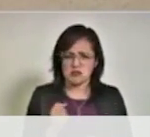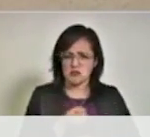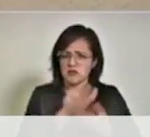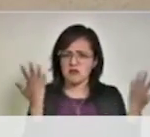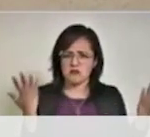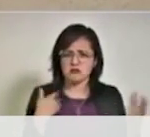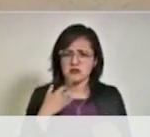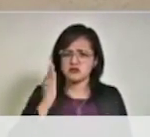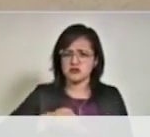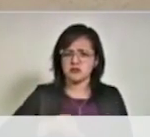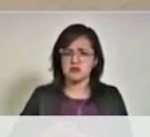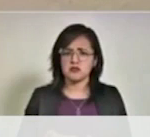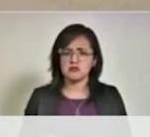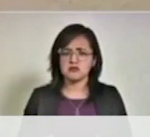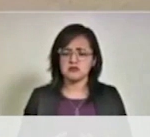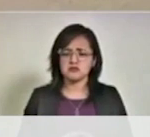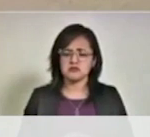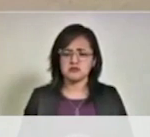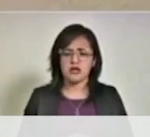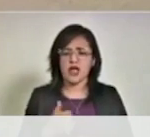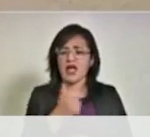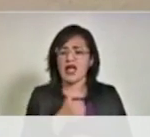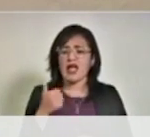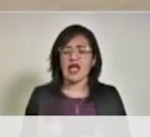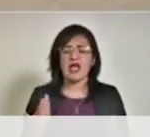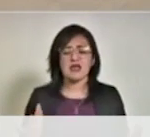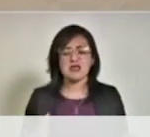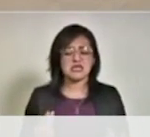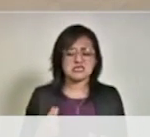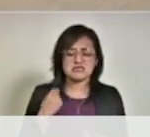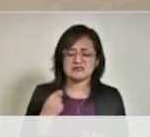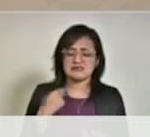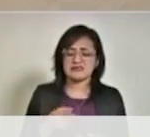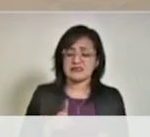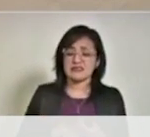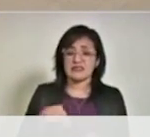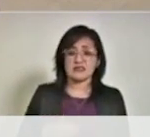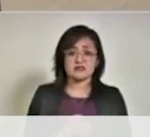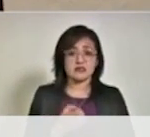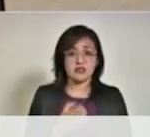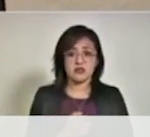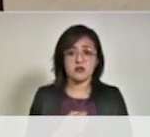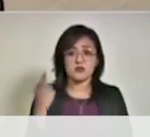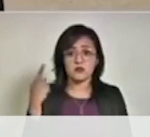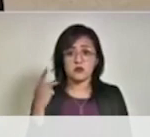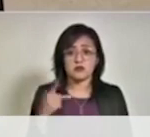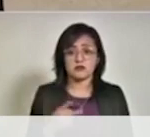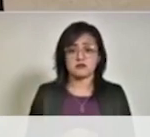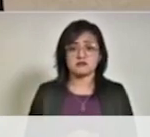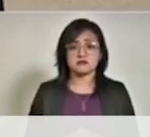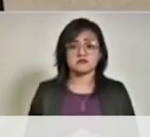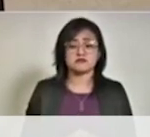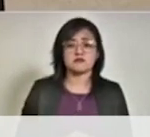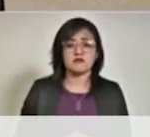Cada delito que es recurrente en nuestro estado, cada delito